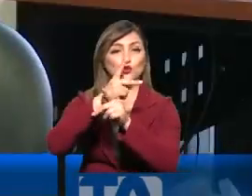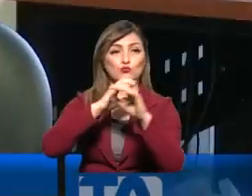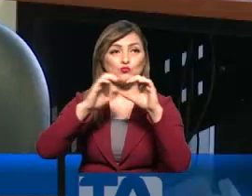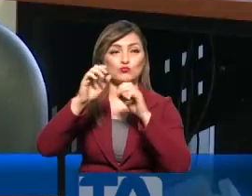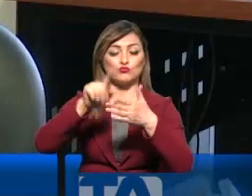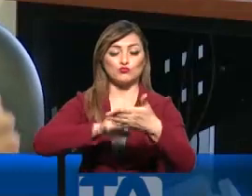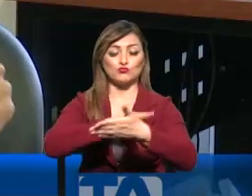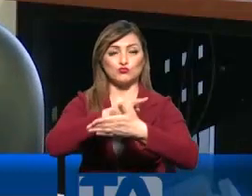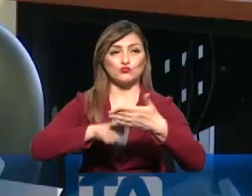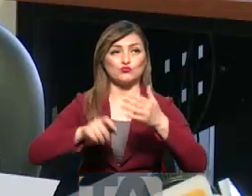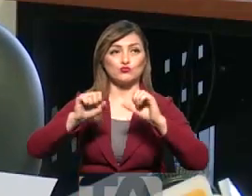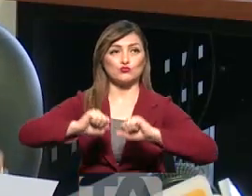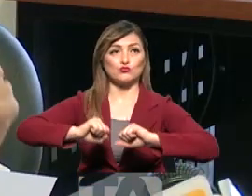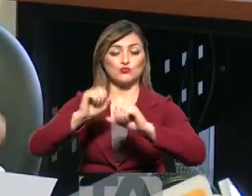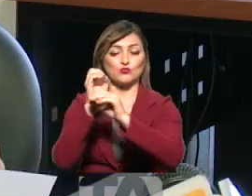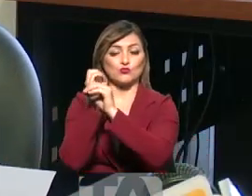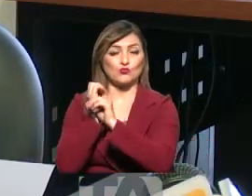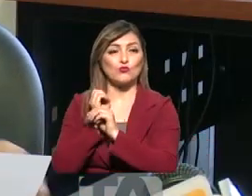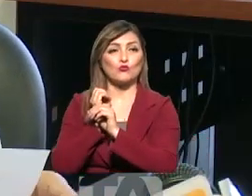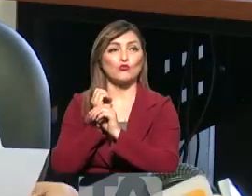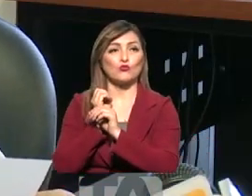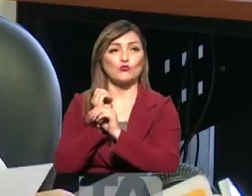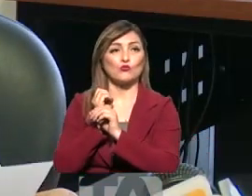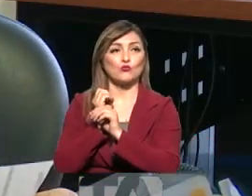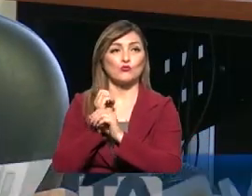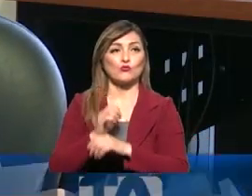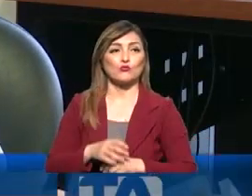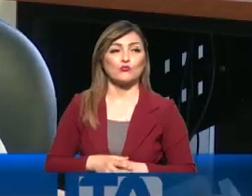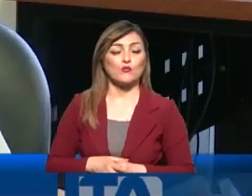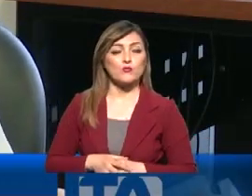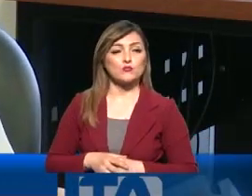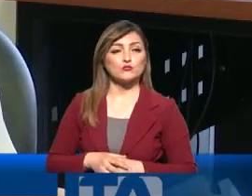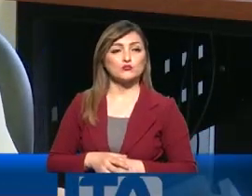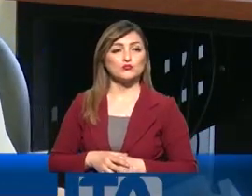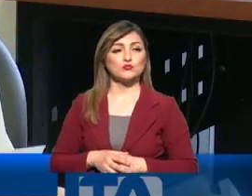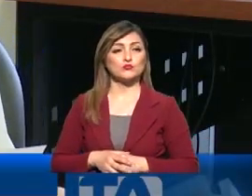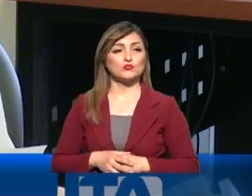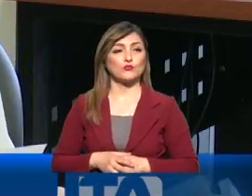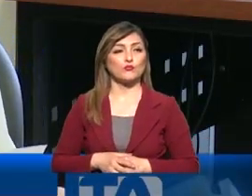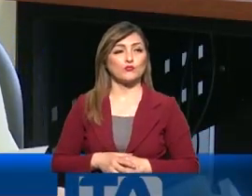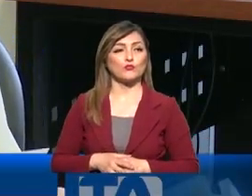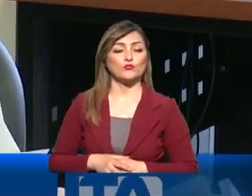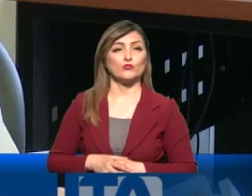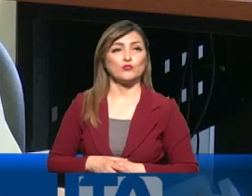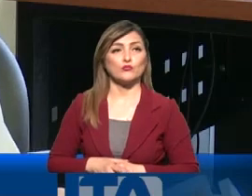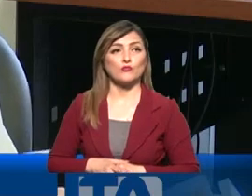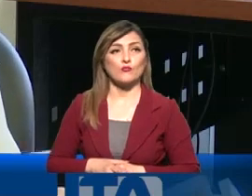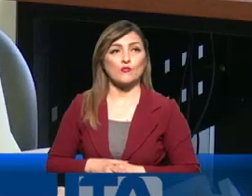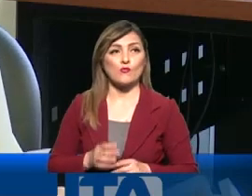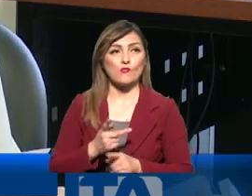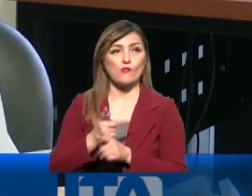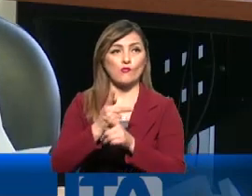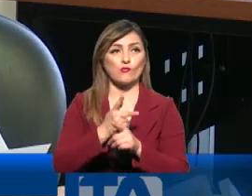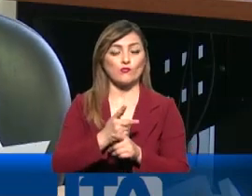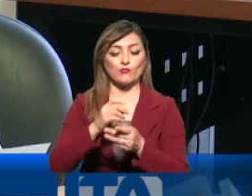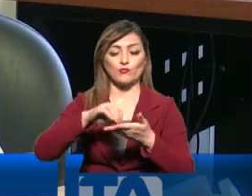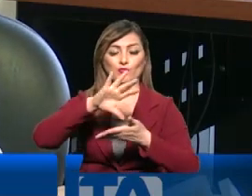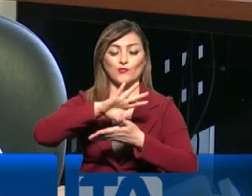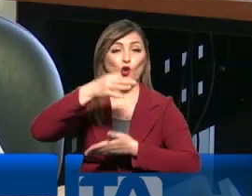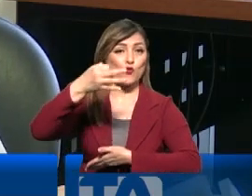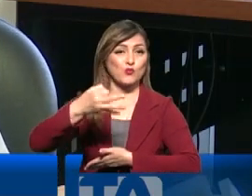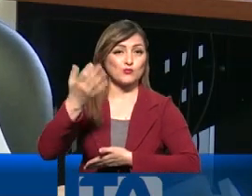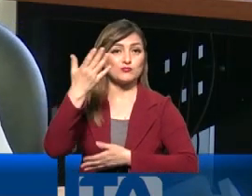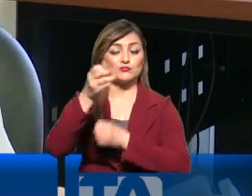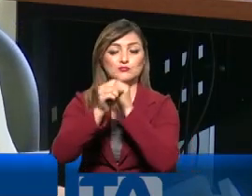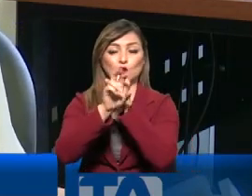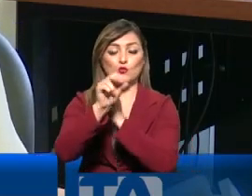Es posible porque la obligación que el pueblo ya estableció con la creación del Consejo ya fue cumplida por la Asamblea Nacional en el